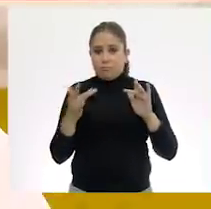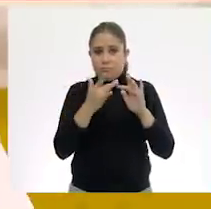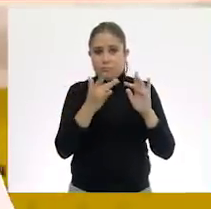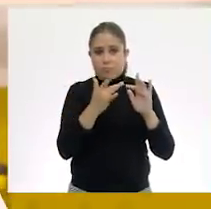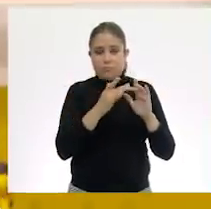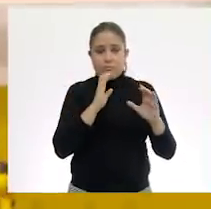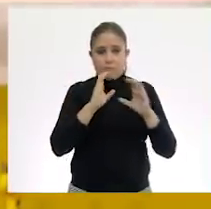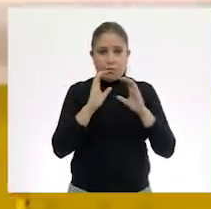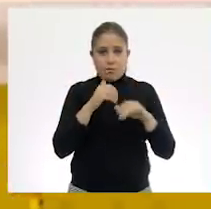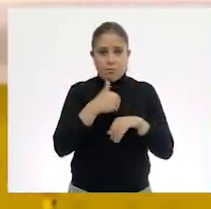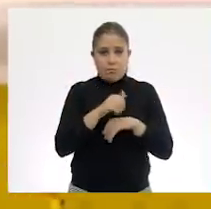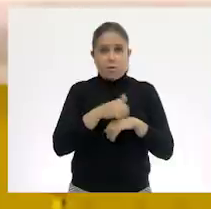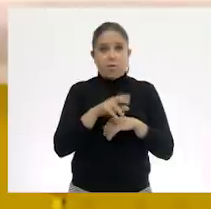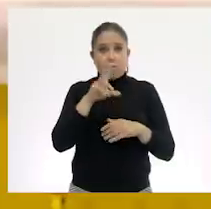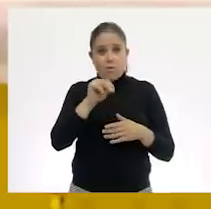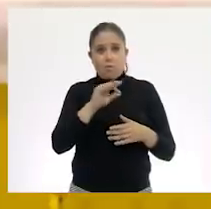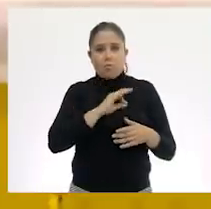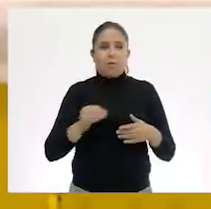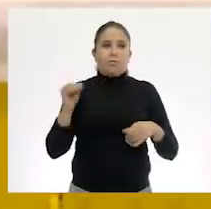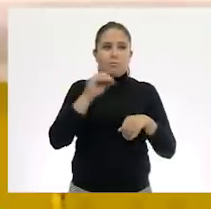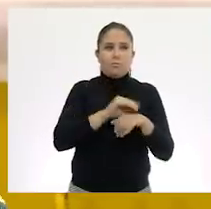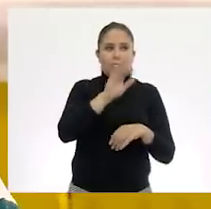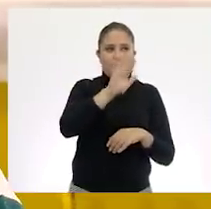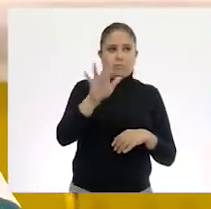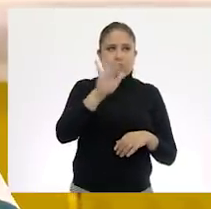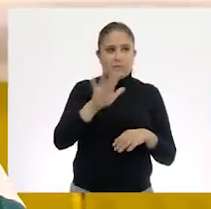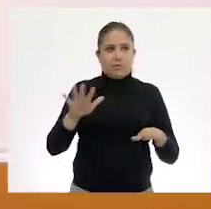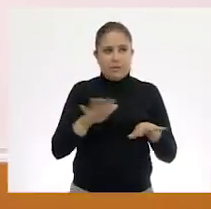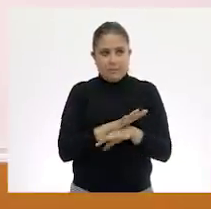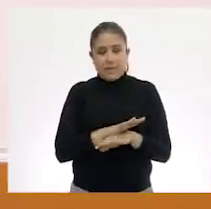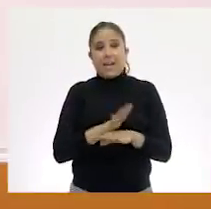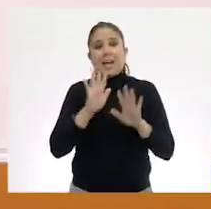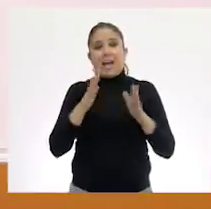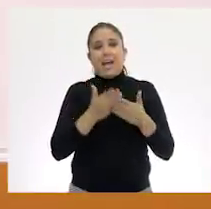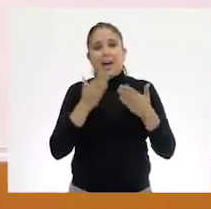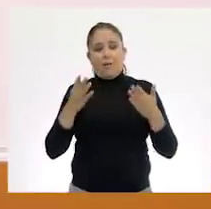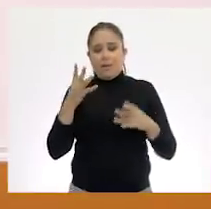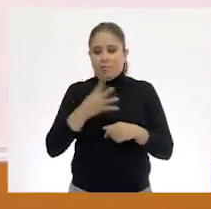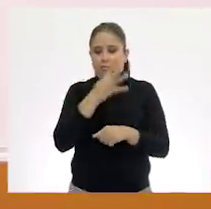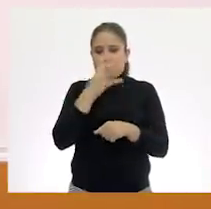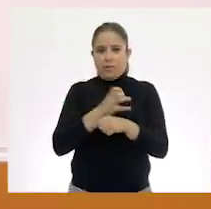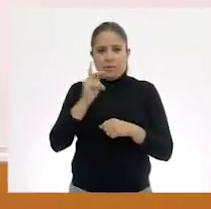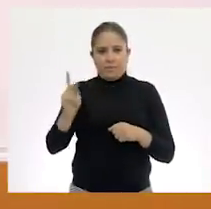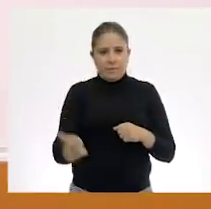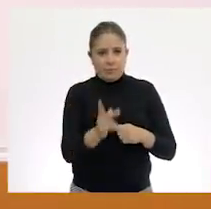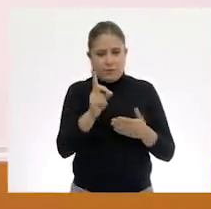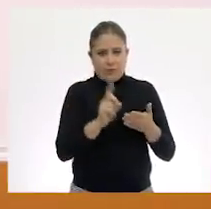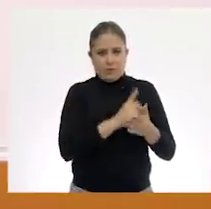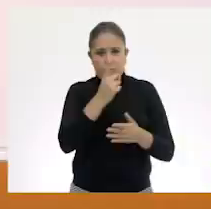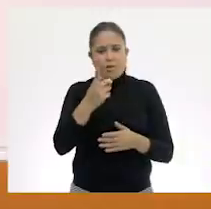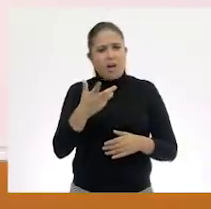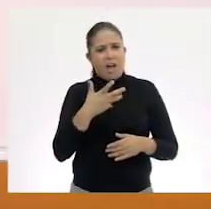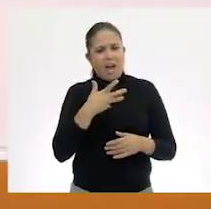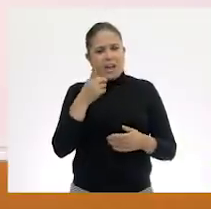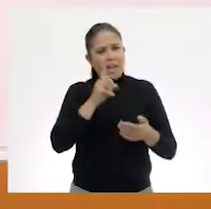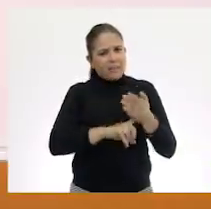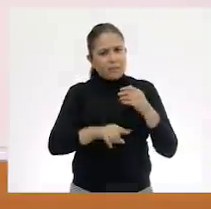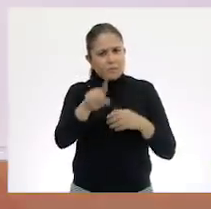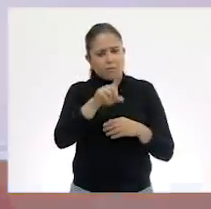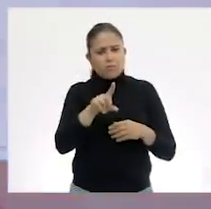estos números y en dado caso que no, realizar la modificación. Así es. Ahora, la cuarta pregunta del directorio 1 es si traen datos